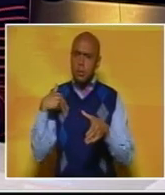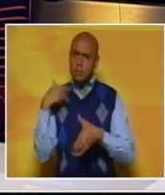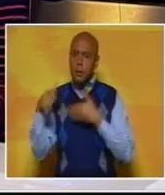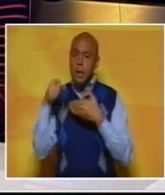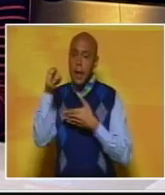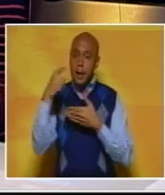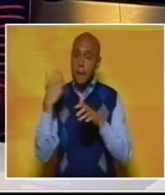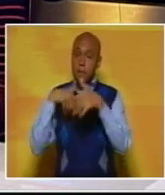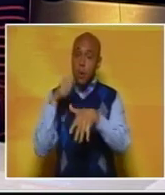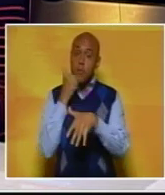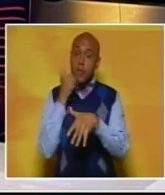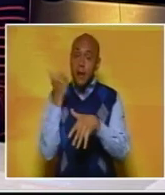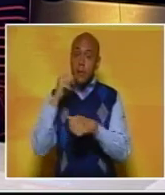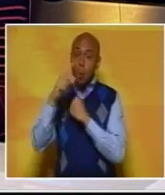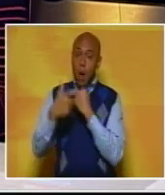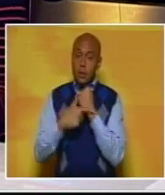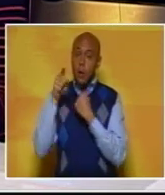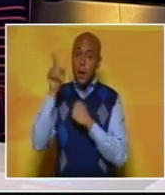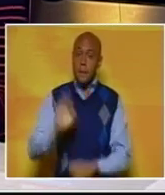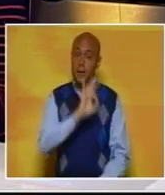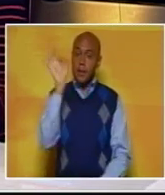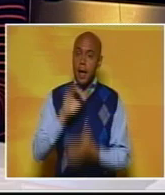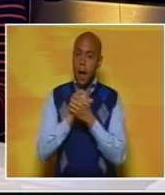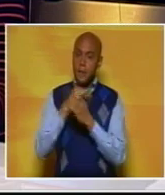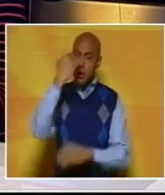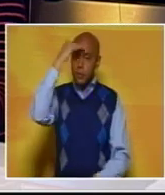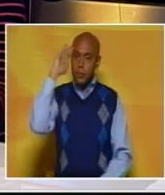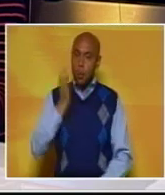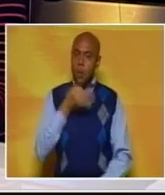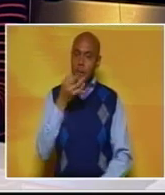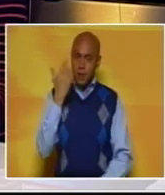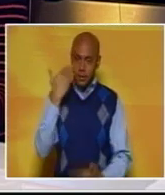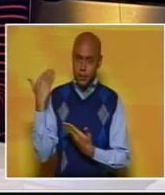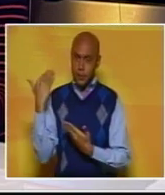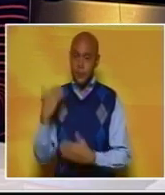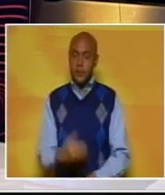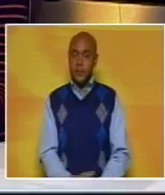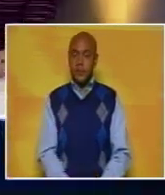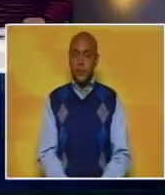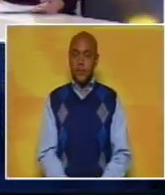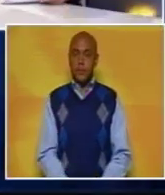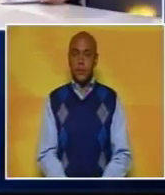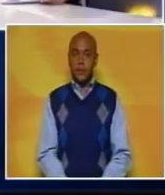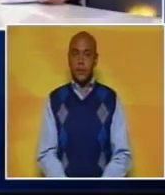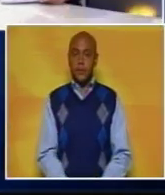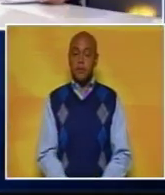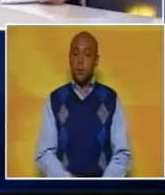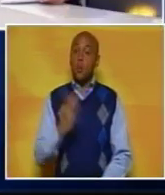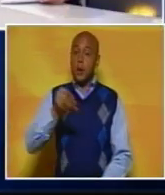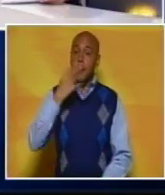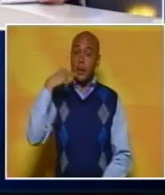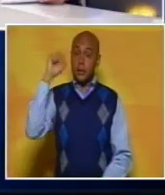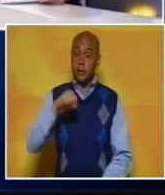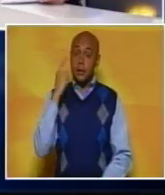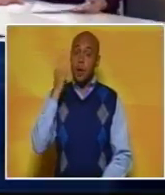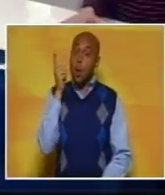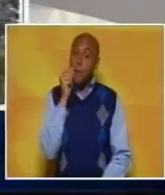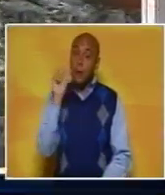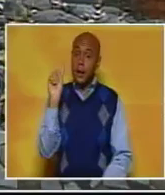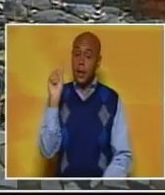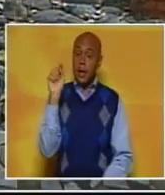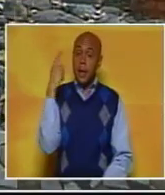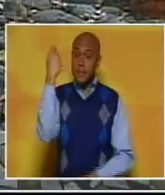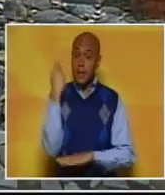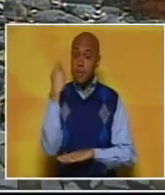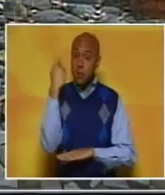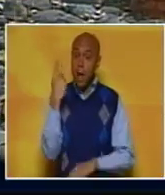Juan Guaidó este sábado en Barquisimeto. Manuel Covera nos amplía. Buenas tardes, Manuel. Sí, buenas tardes. El diputado Marco